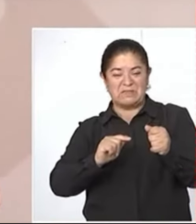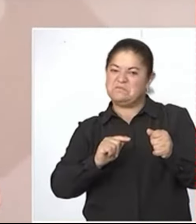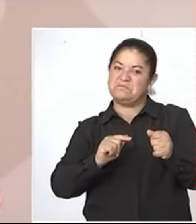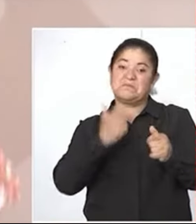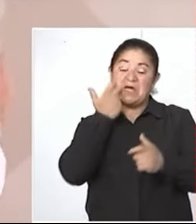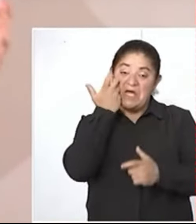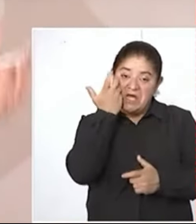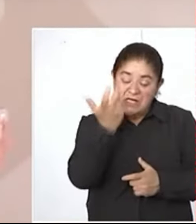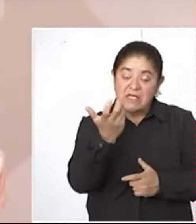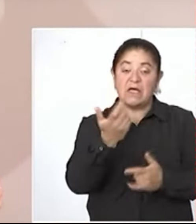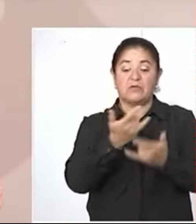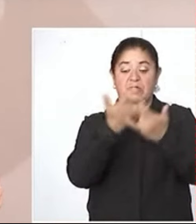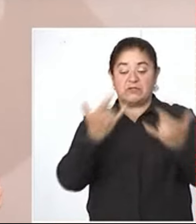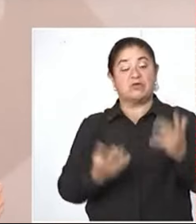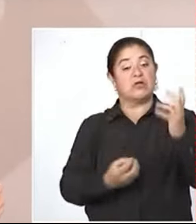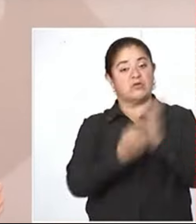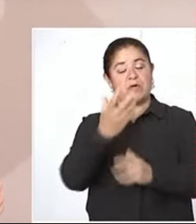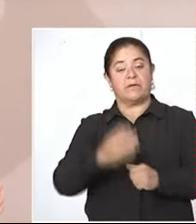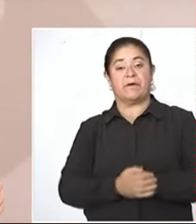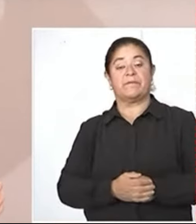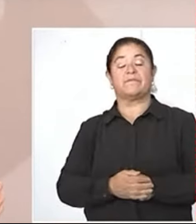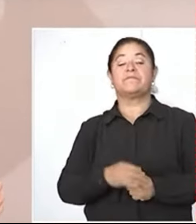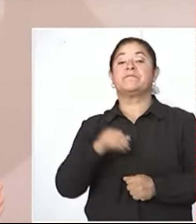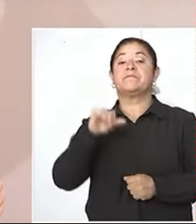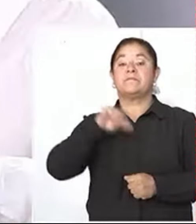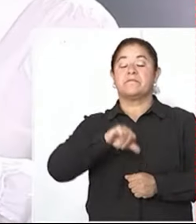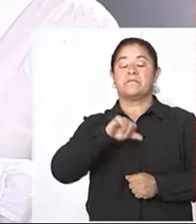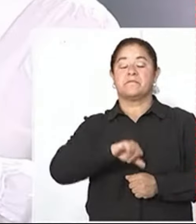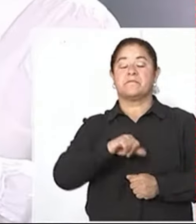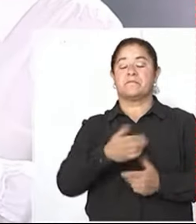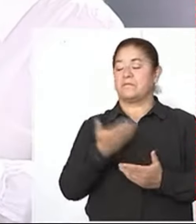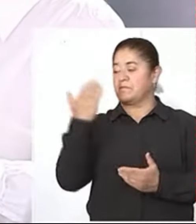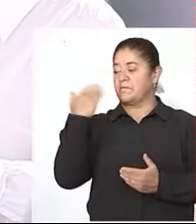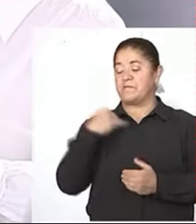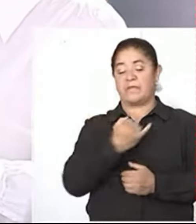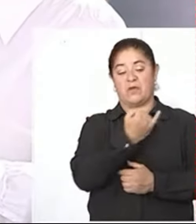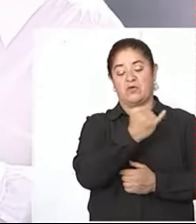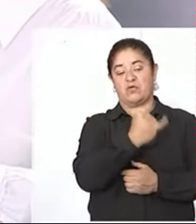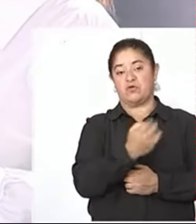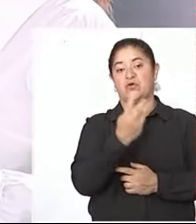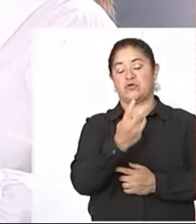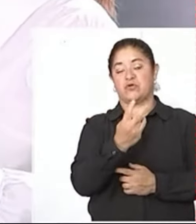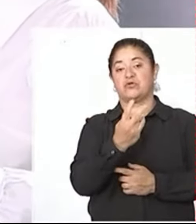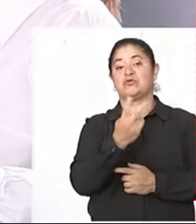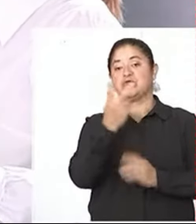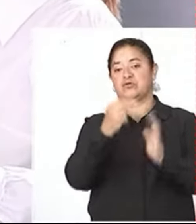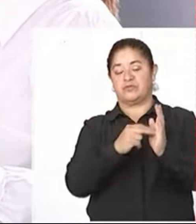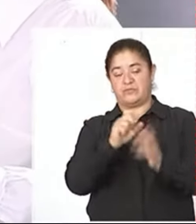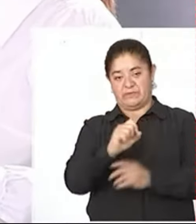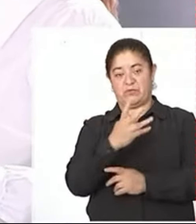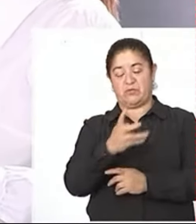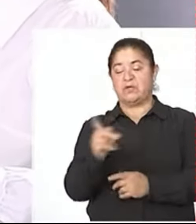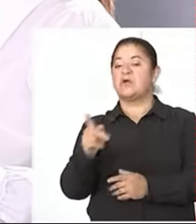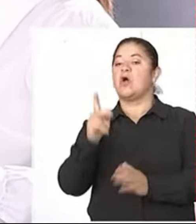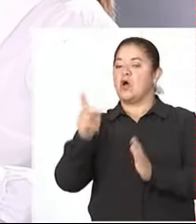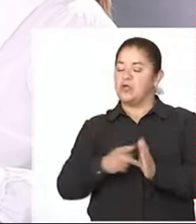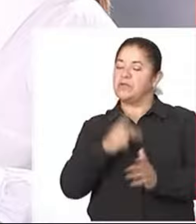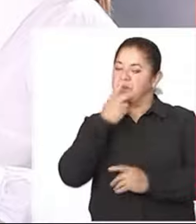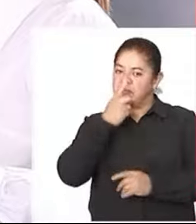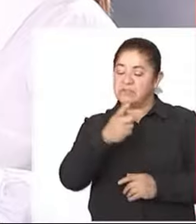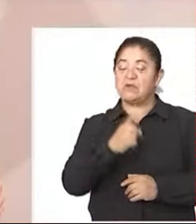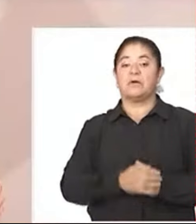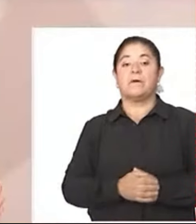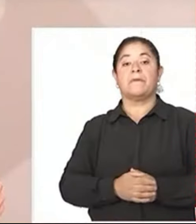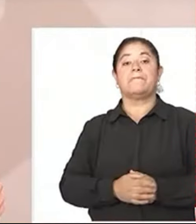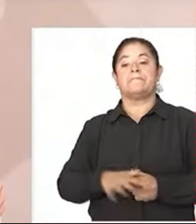y este dos de junio del dos mil veinticuatro ratificó que lo que quiere el pueblo de